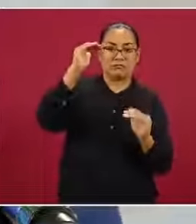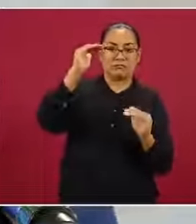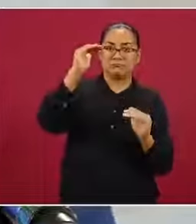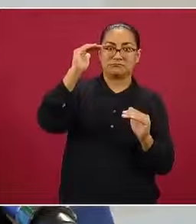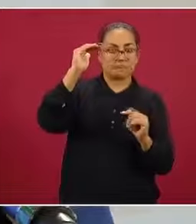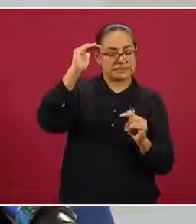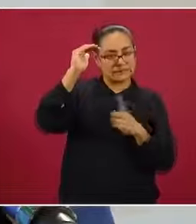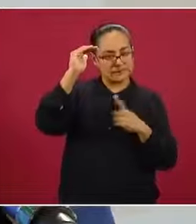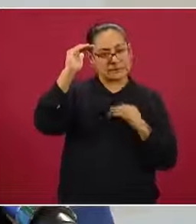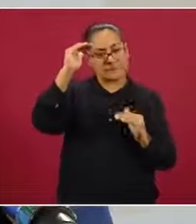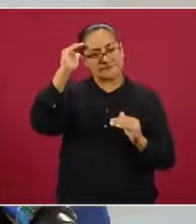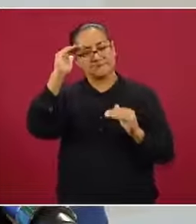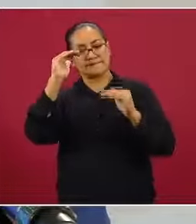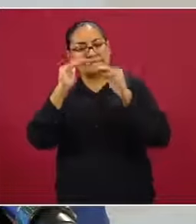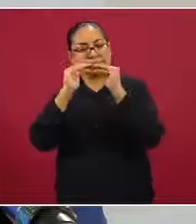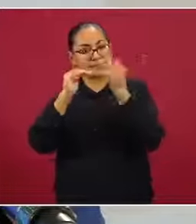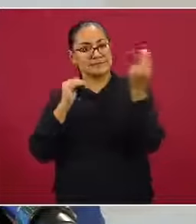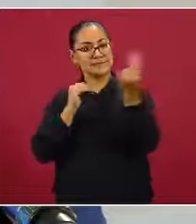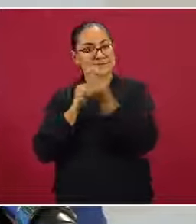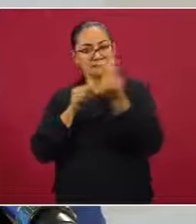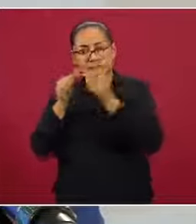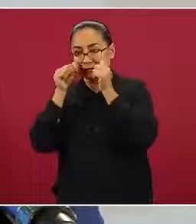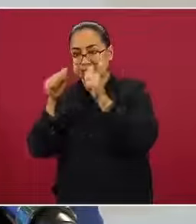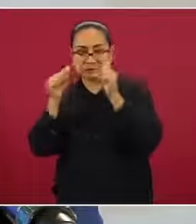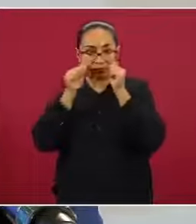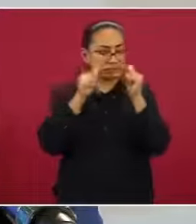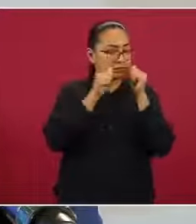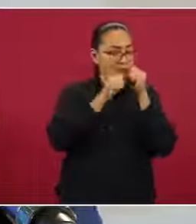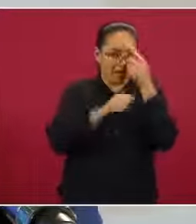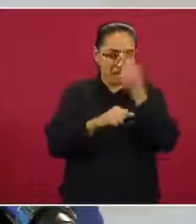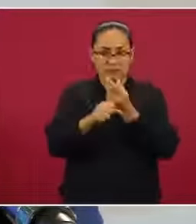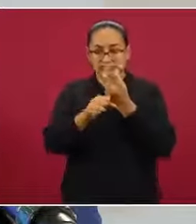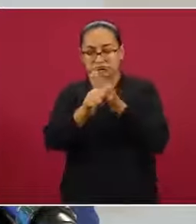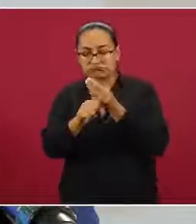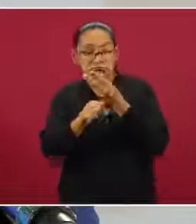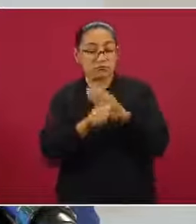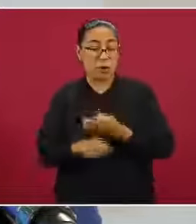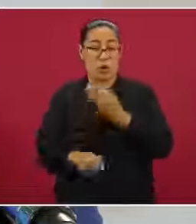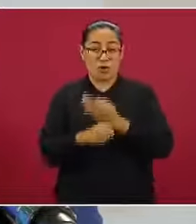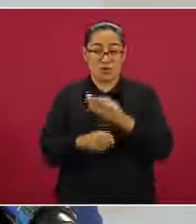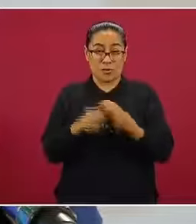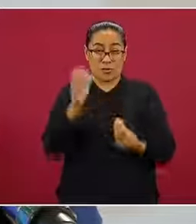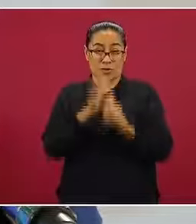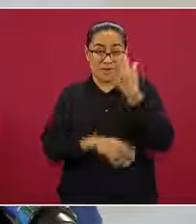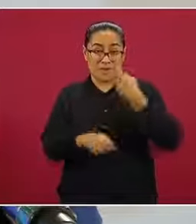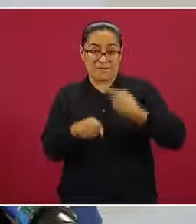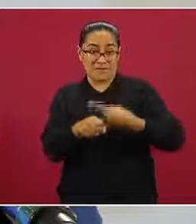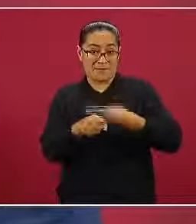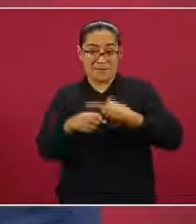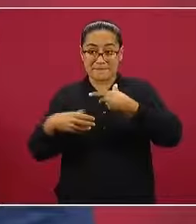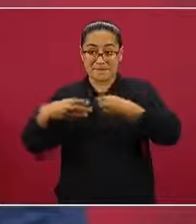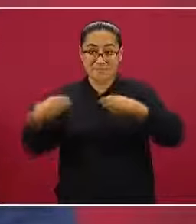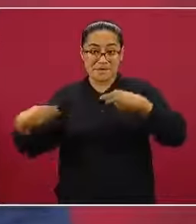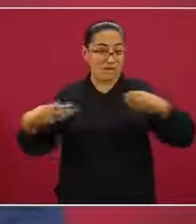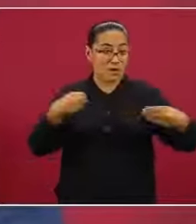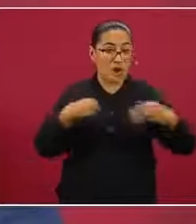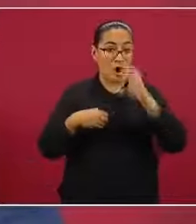también estragos y consecuencias dramáticas frente a una enfermedad transmisible, en este caso la